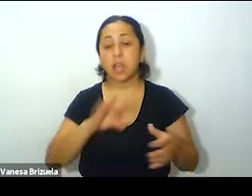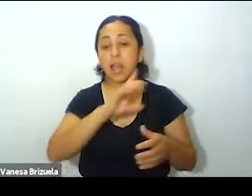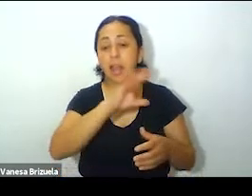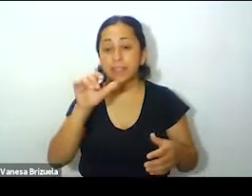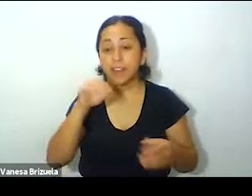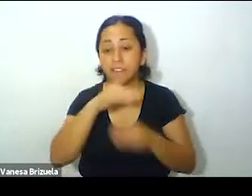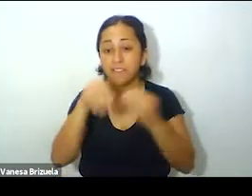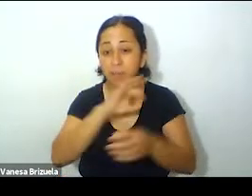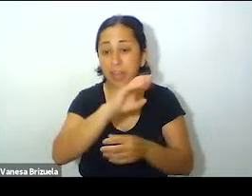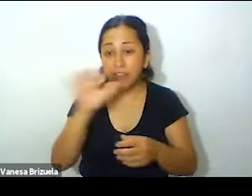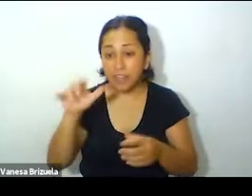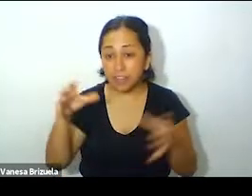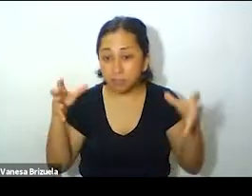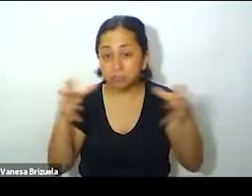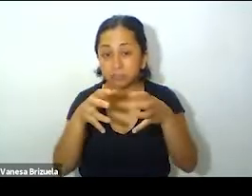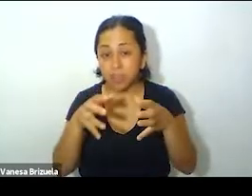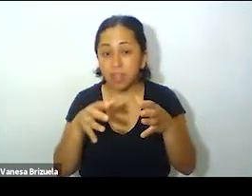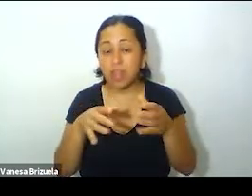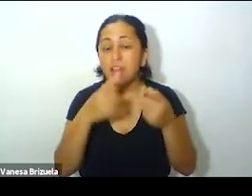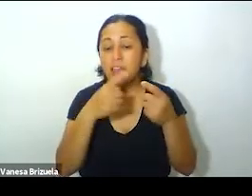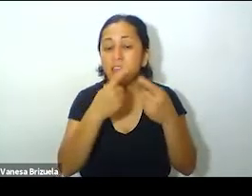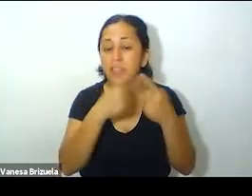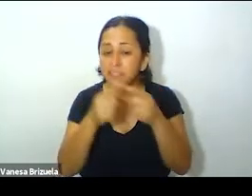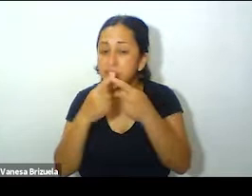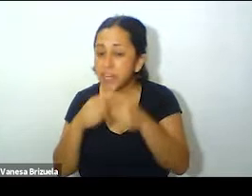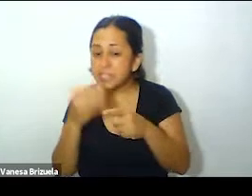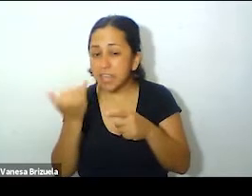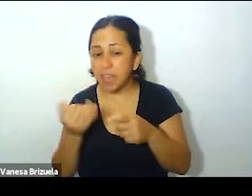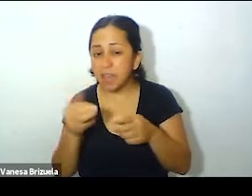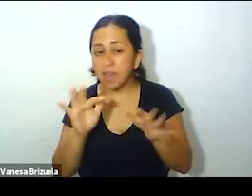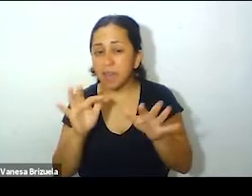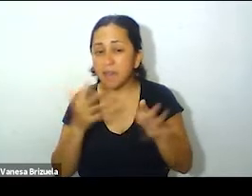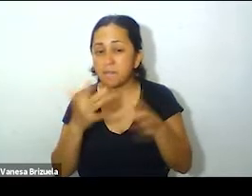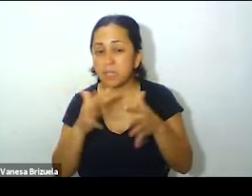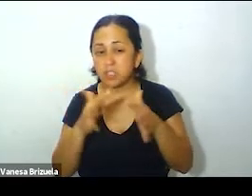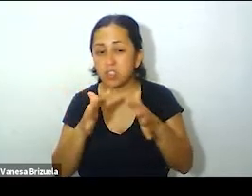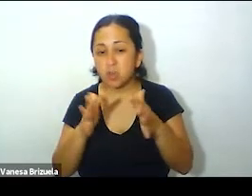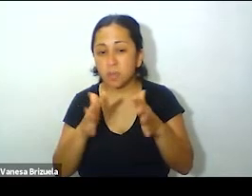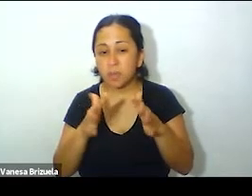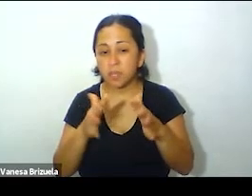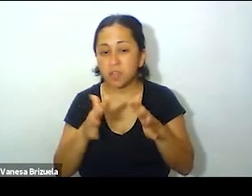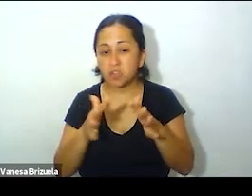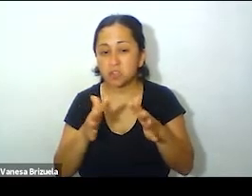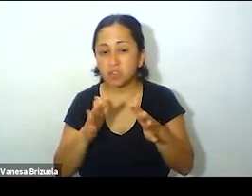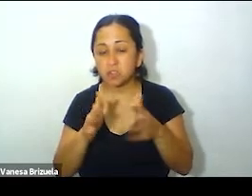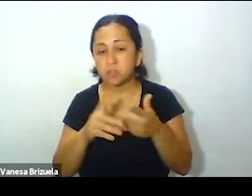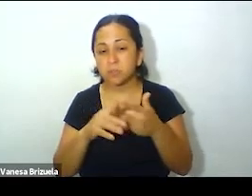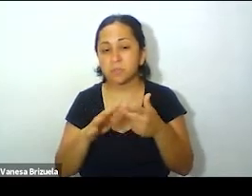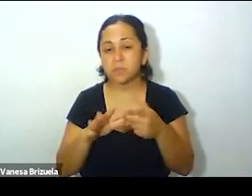Estas familias tienen características que la diferencian y nosotros más o menos nos acordamos